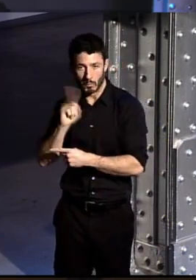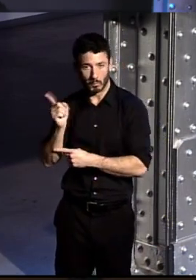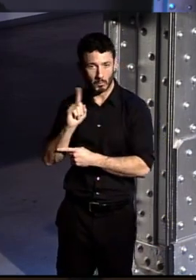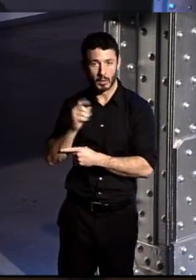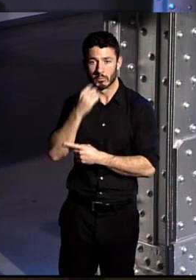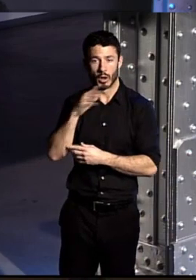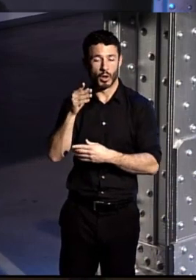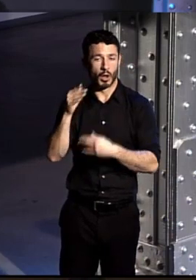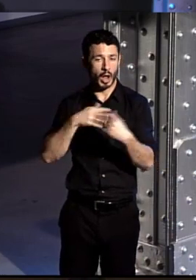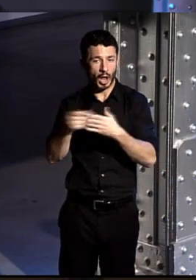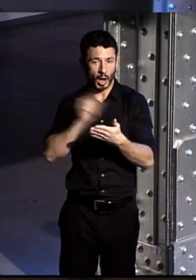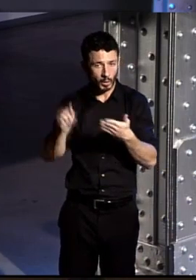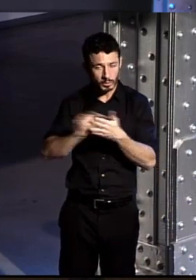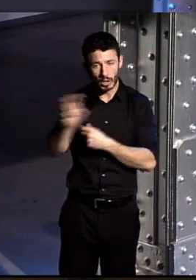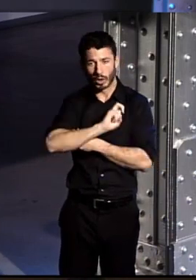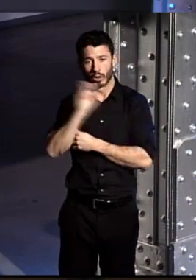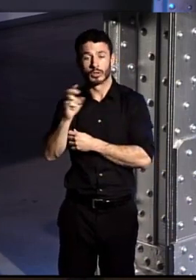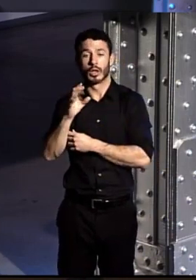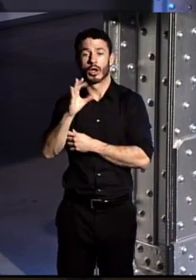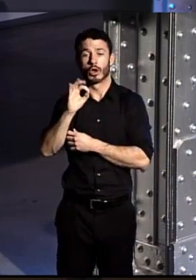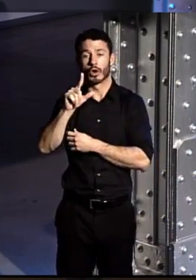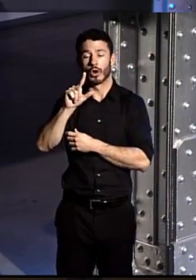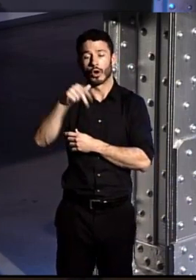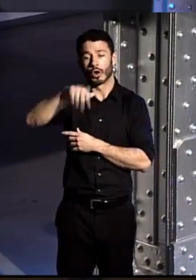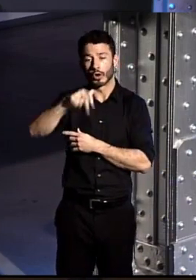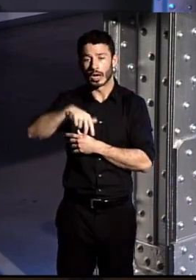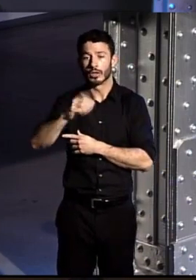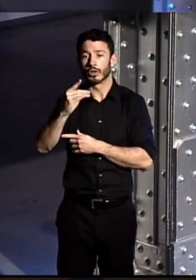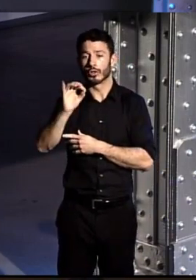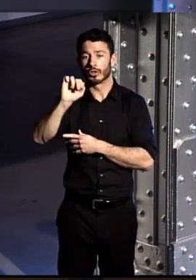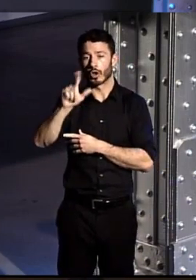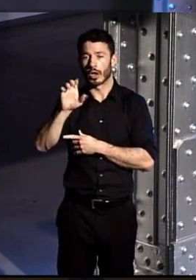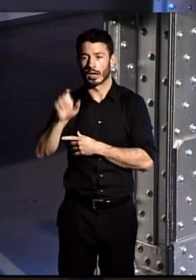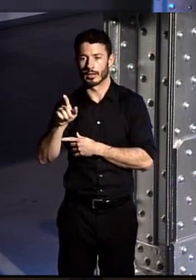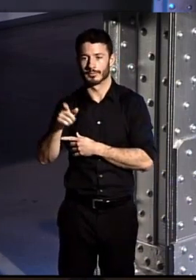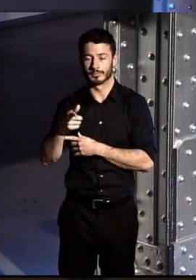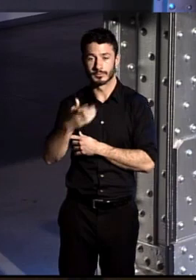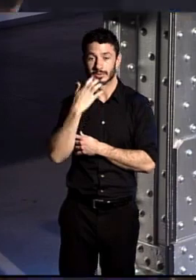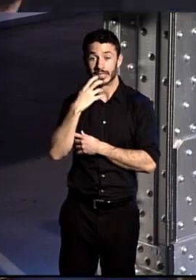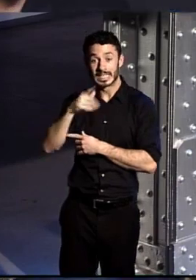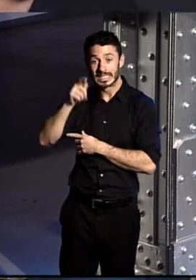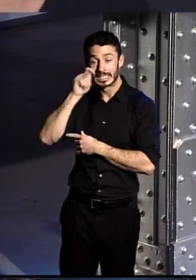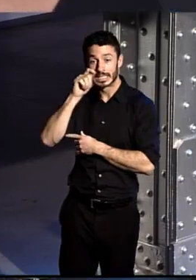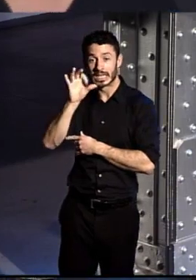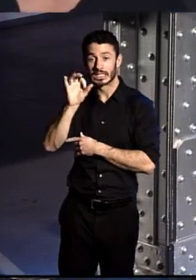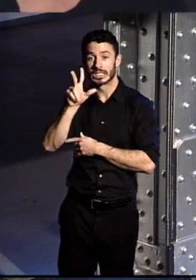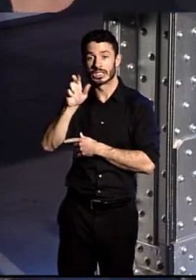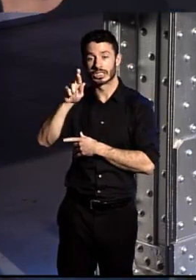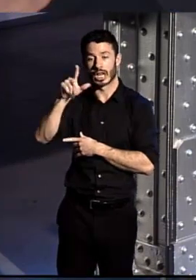víctimas de la apocalíptica correcta que decías tú antes. Sí, Conan Doyle era muy misógino. Sherlock Holmes era hiper